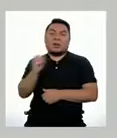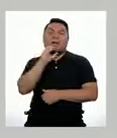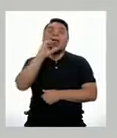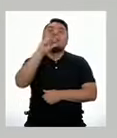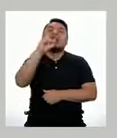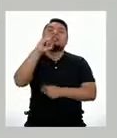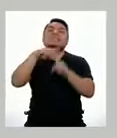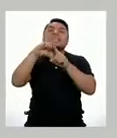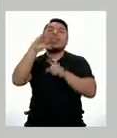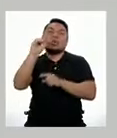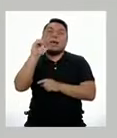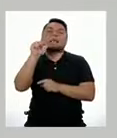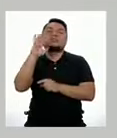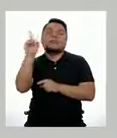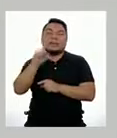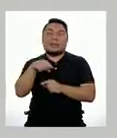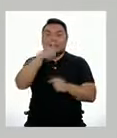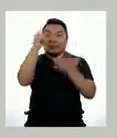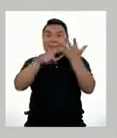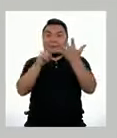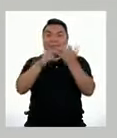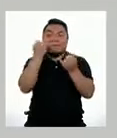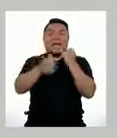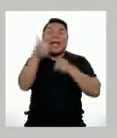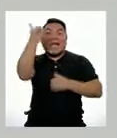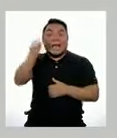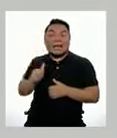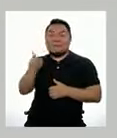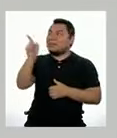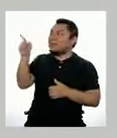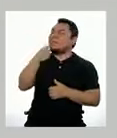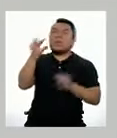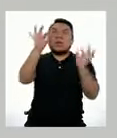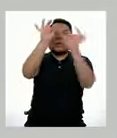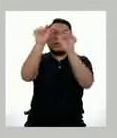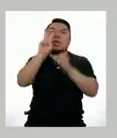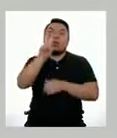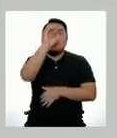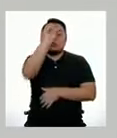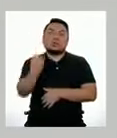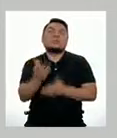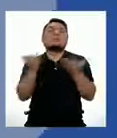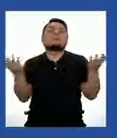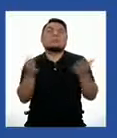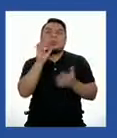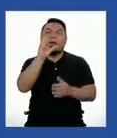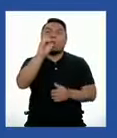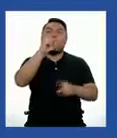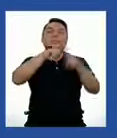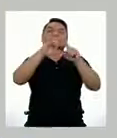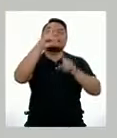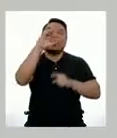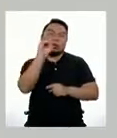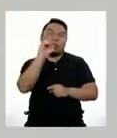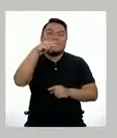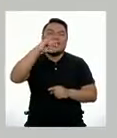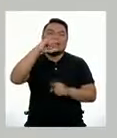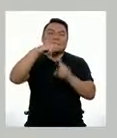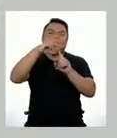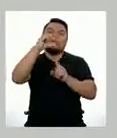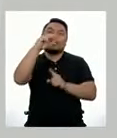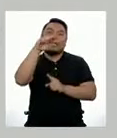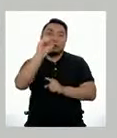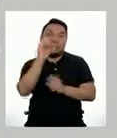dióxido de azufre. Y finalmente, el sector de color azul nos indica que el 2% pertenece al óxido de nitrógeno. Como